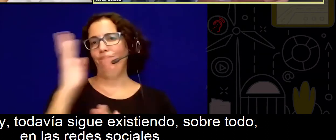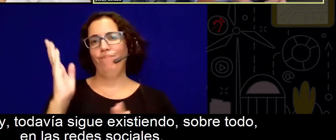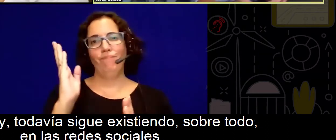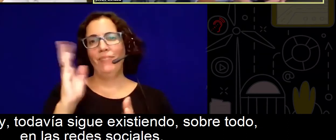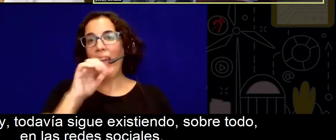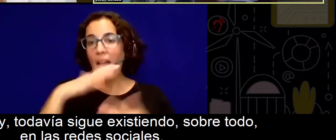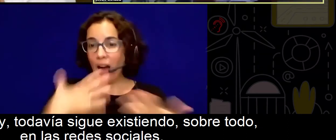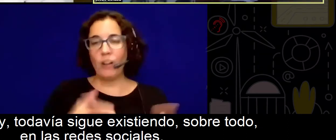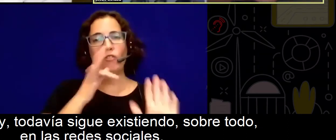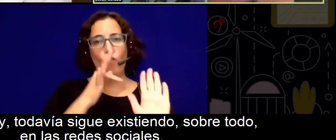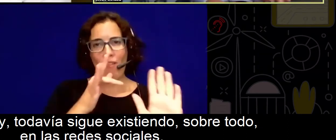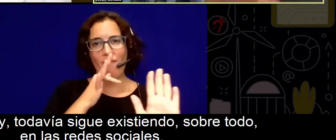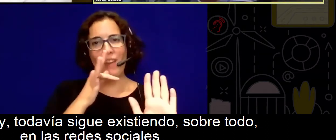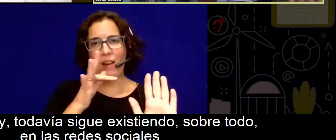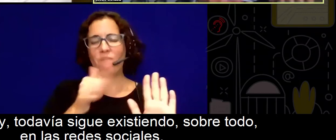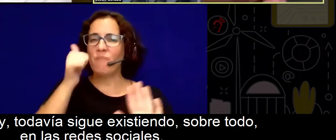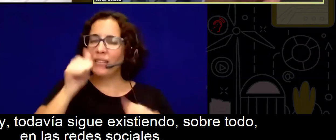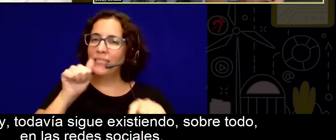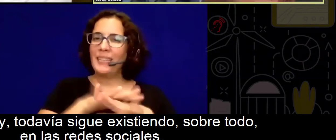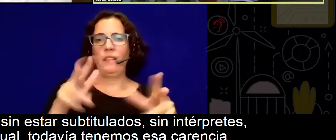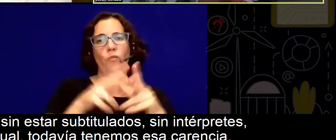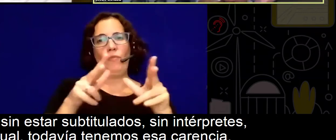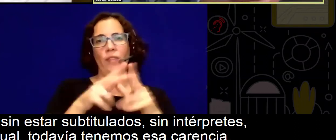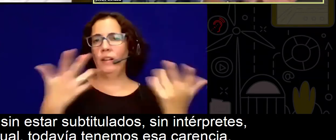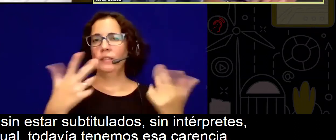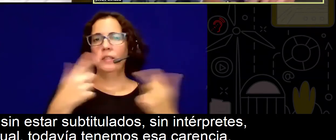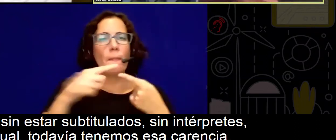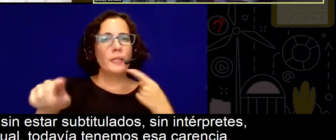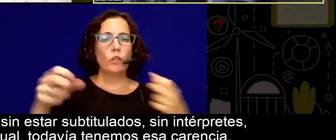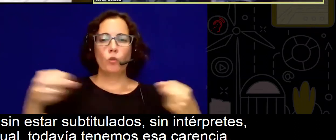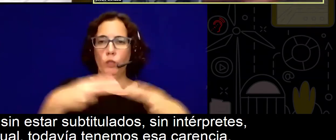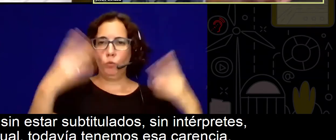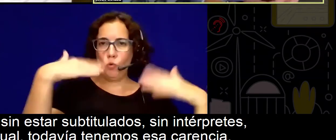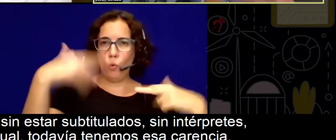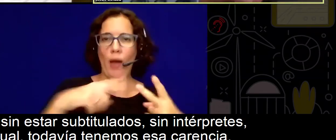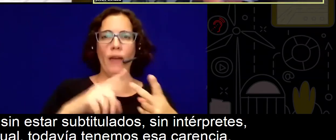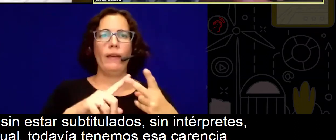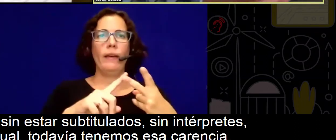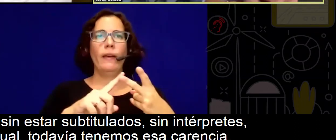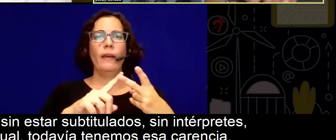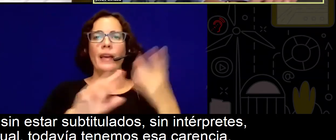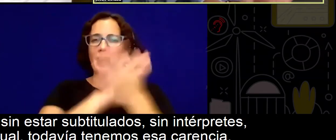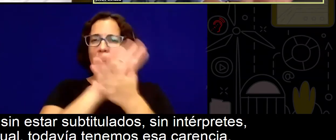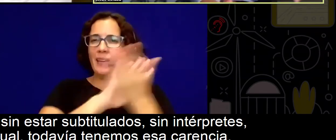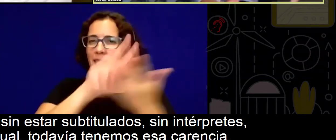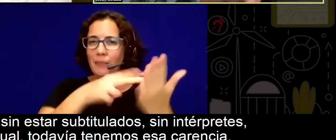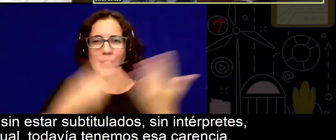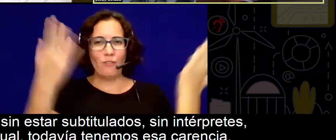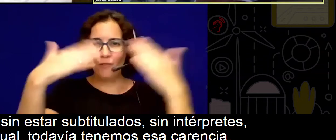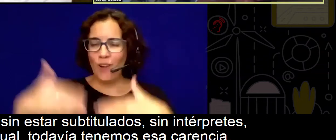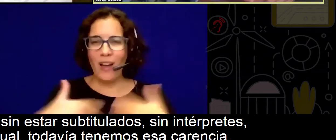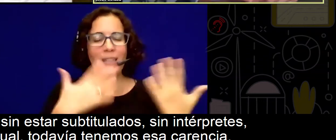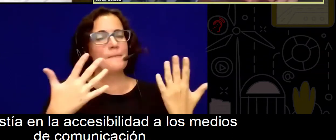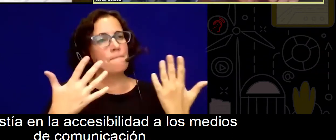sigue existiendo, ¿no? Sobre todo en las redes sociales, mensajes que se lanzan sin estar subtitulados, sin personas que los signen, sin intérpretes, con lo cual